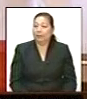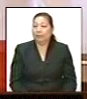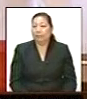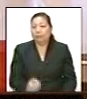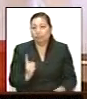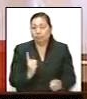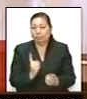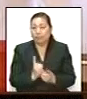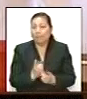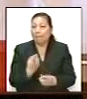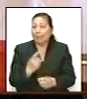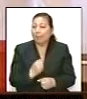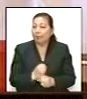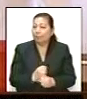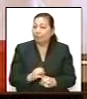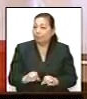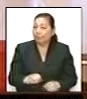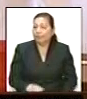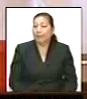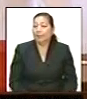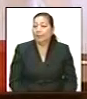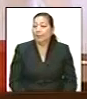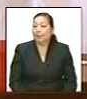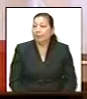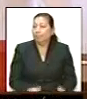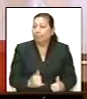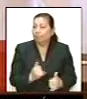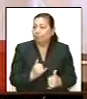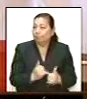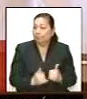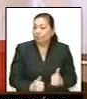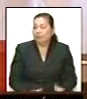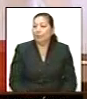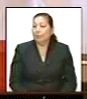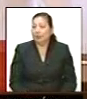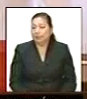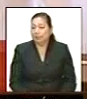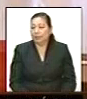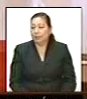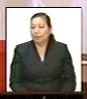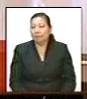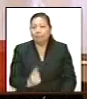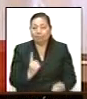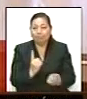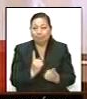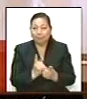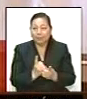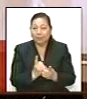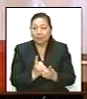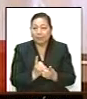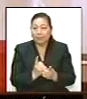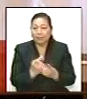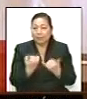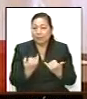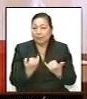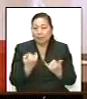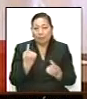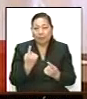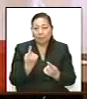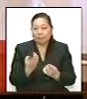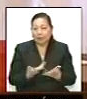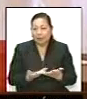enfoco para elaborar sobre ya términos concretos acerca de nuestros retos en ese